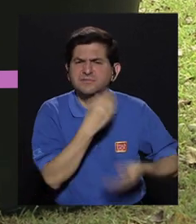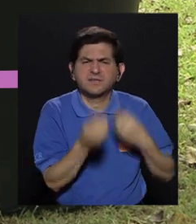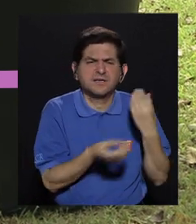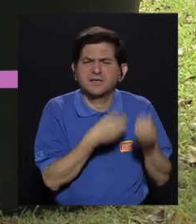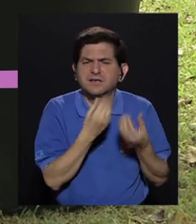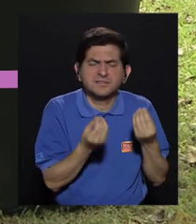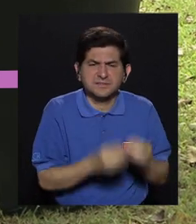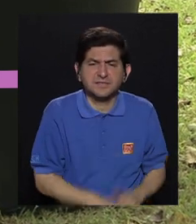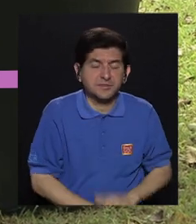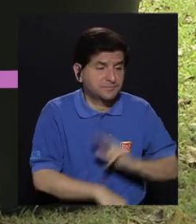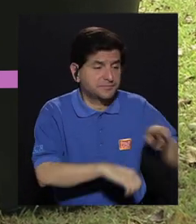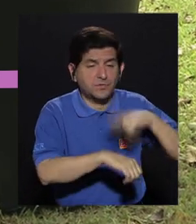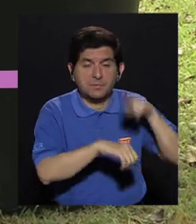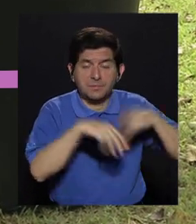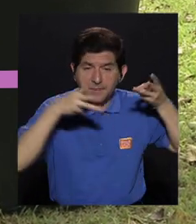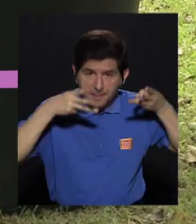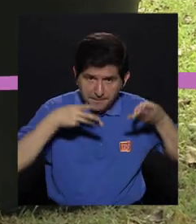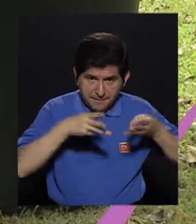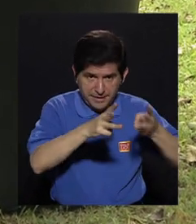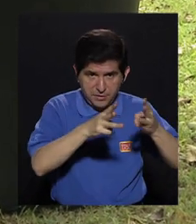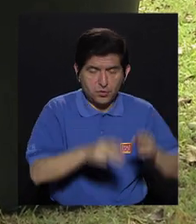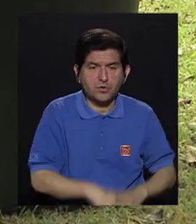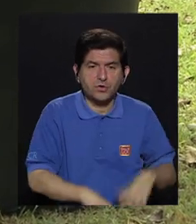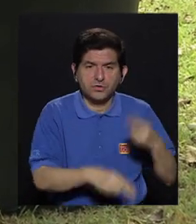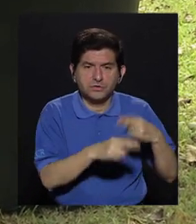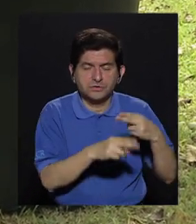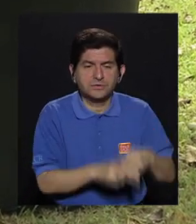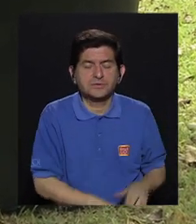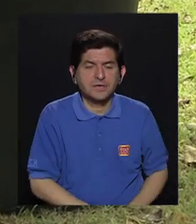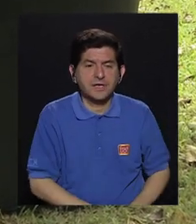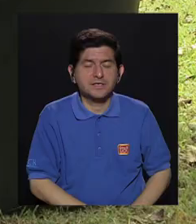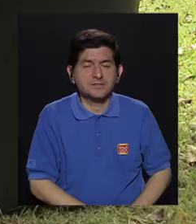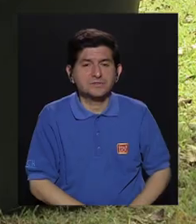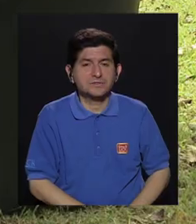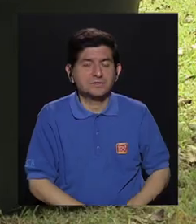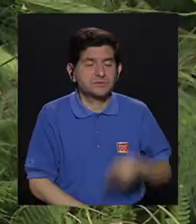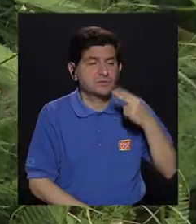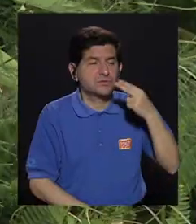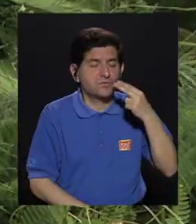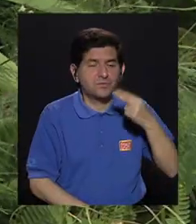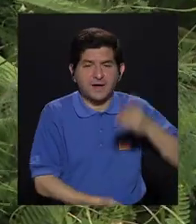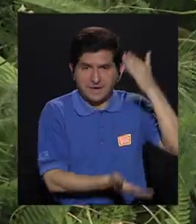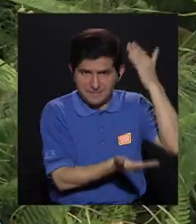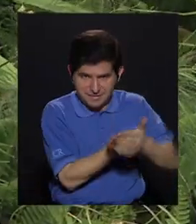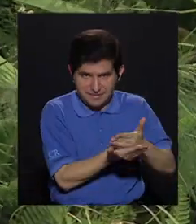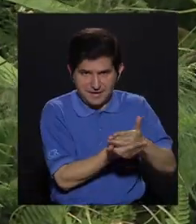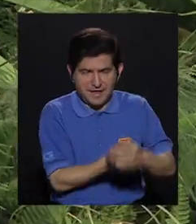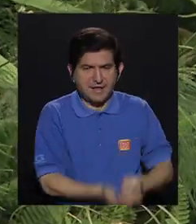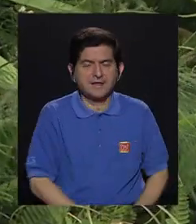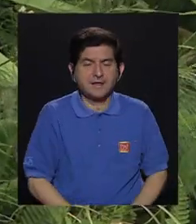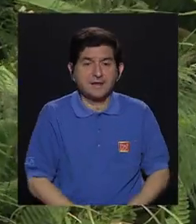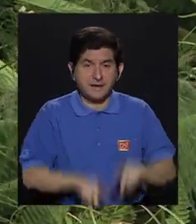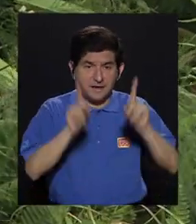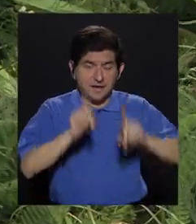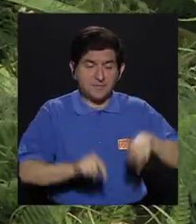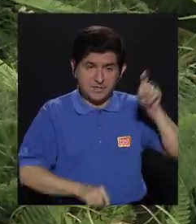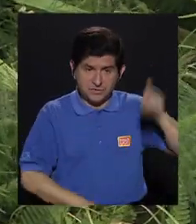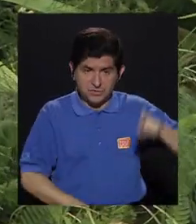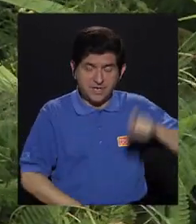sector público es usualmente una metodología que llamamos cese abrupto, donde el fumador debe dejar de